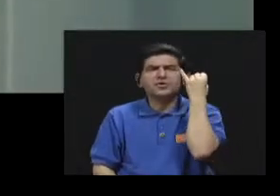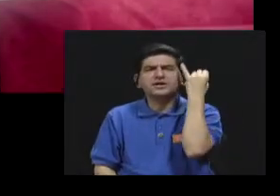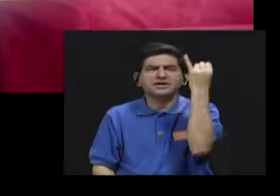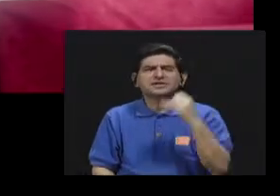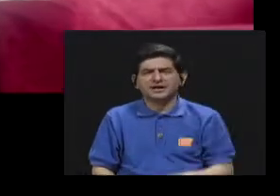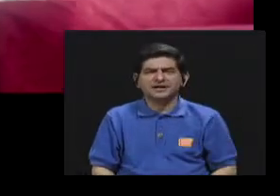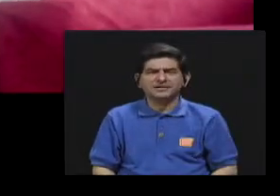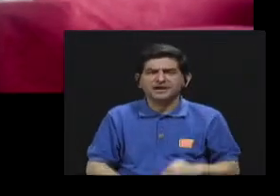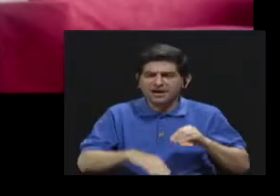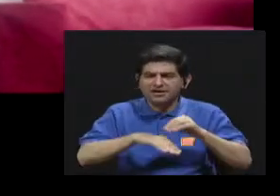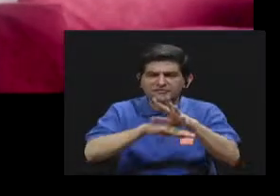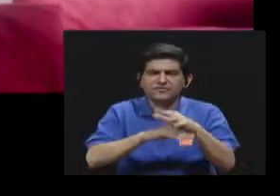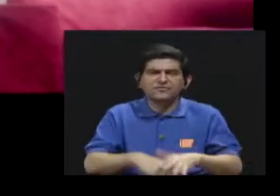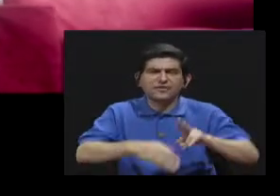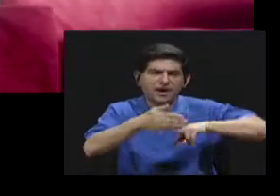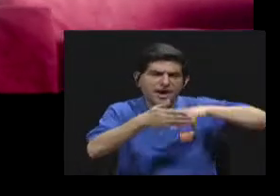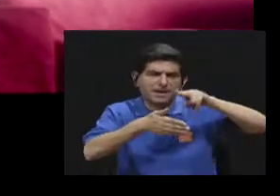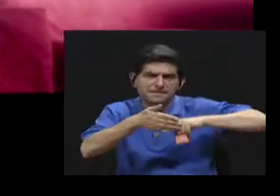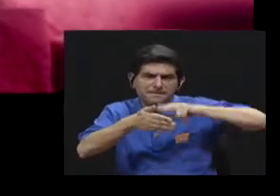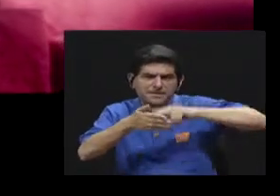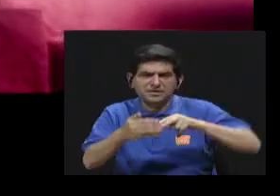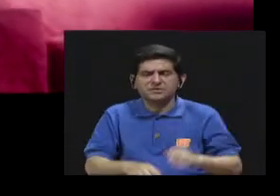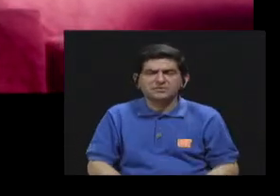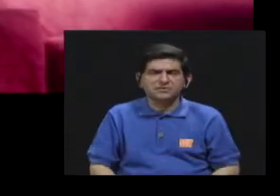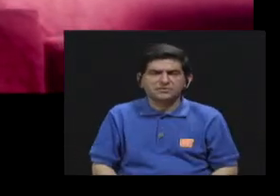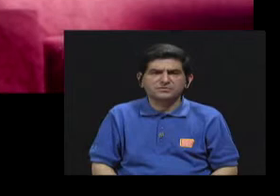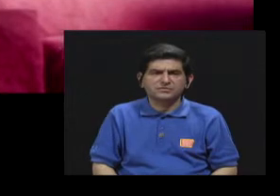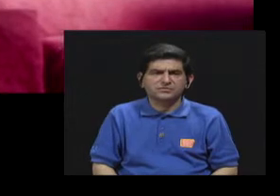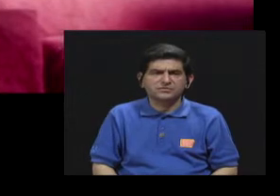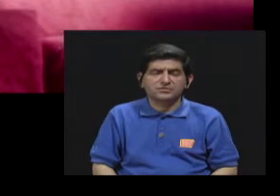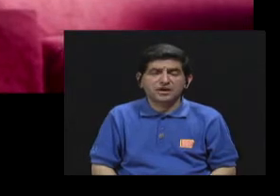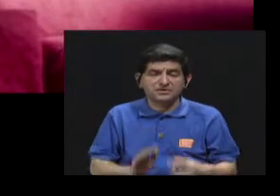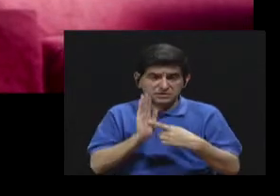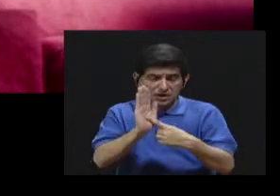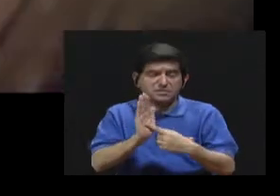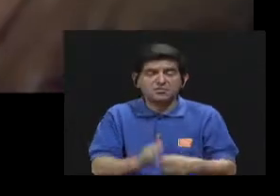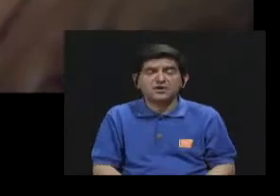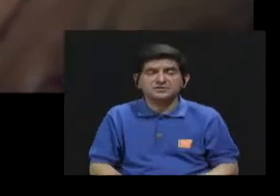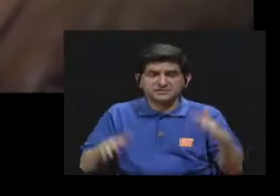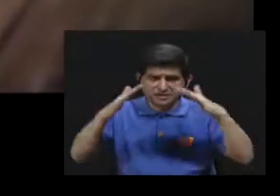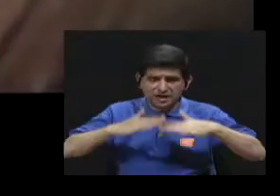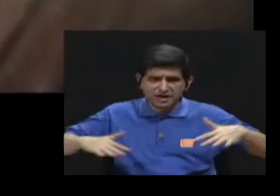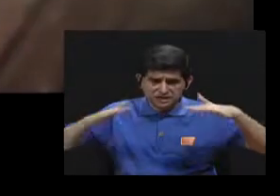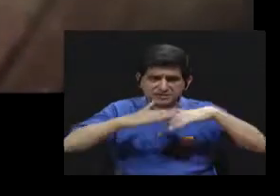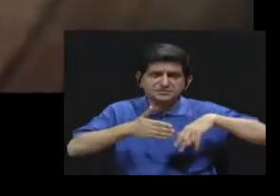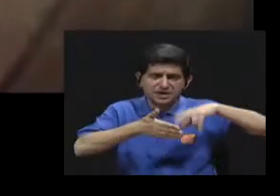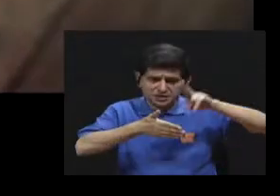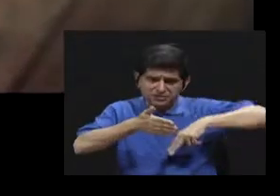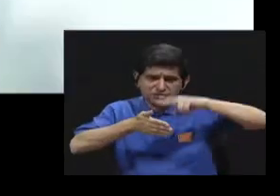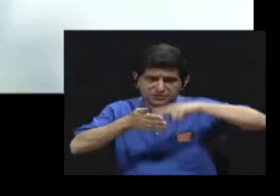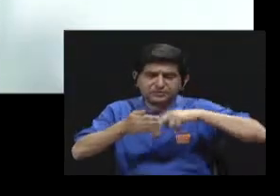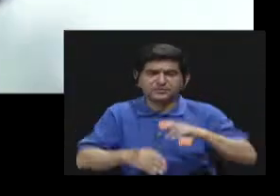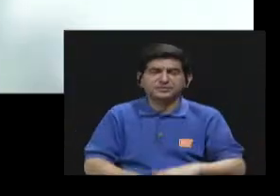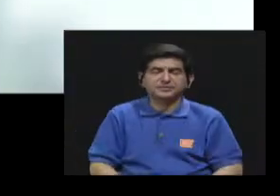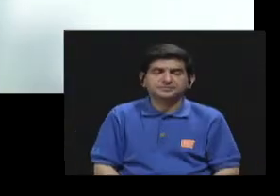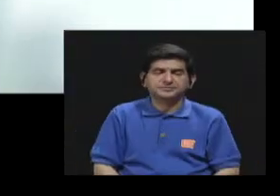de inspirarse en pinturas y realmente logra reproducir el clima, ¿verdad? Las pinturas,